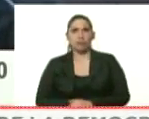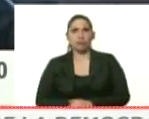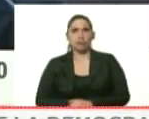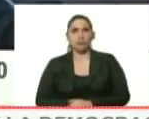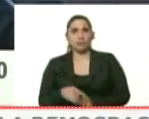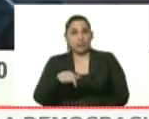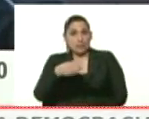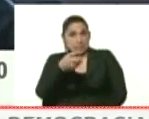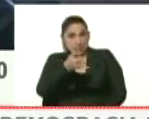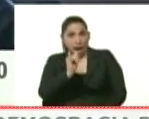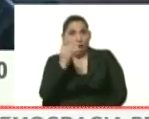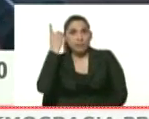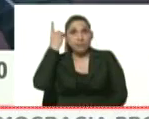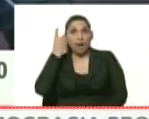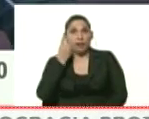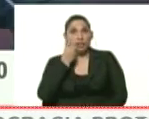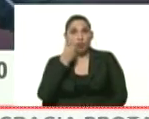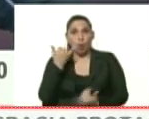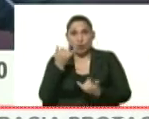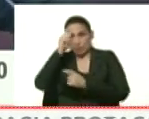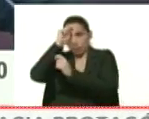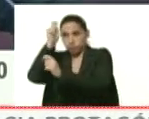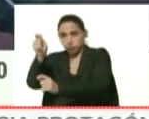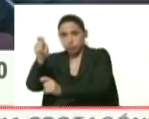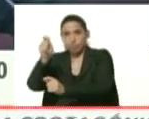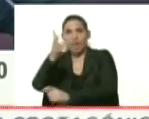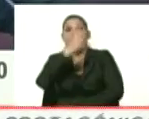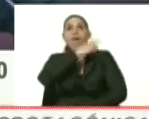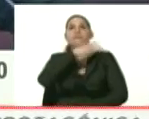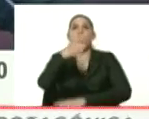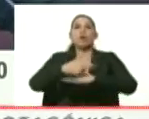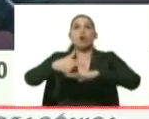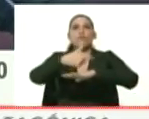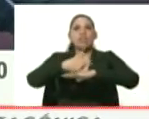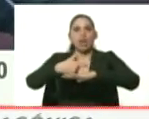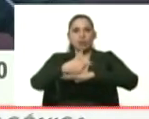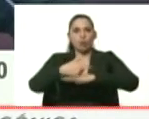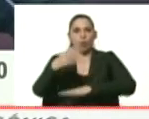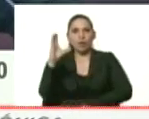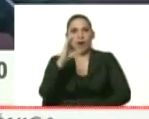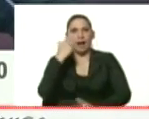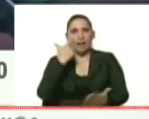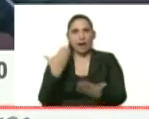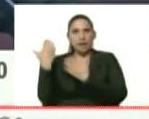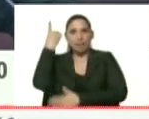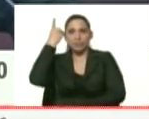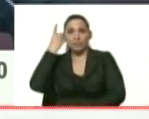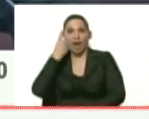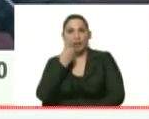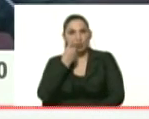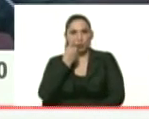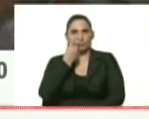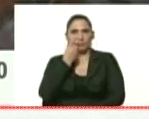Aquí está Darío Vivas, que lo acabo de nombrar jefe de gobierno de Caracas. Darío,